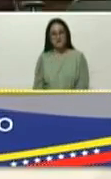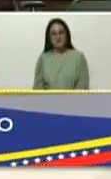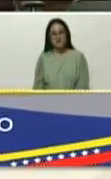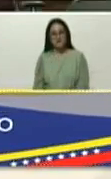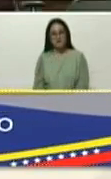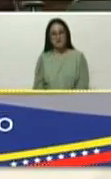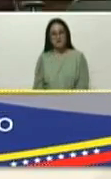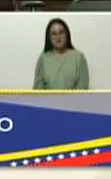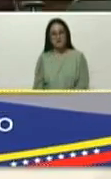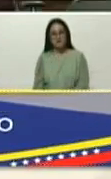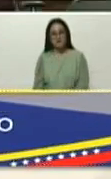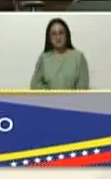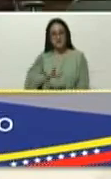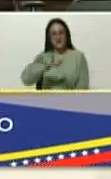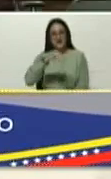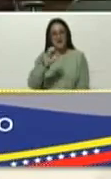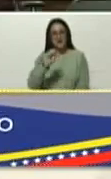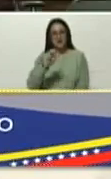como Jesús.